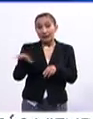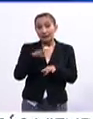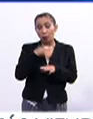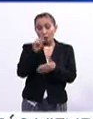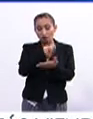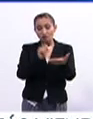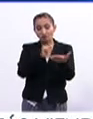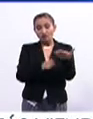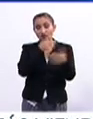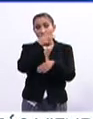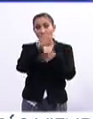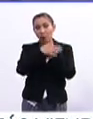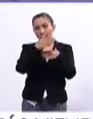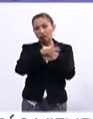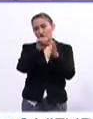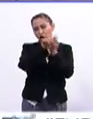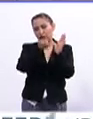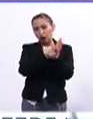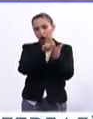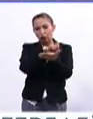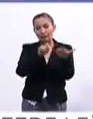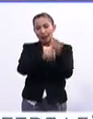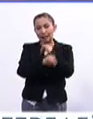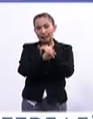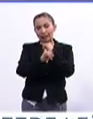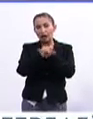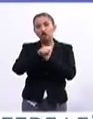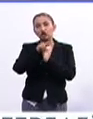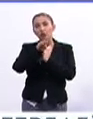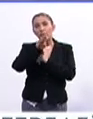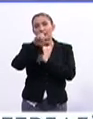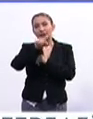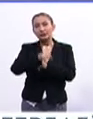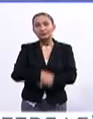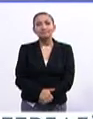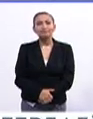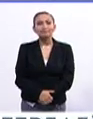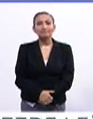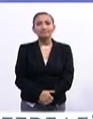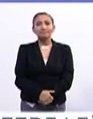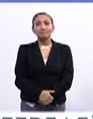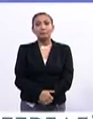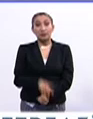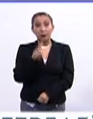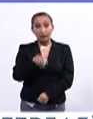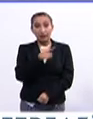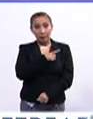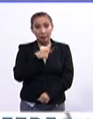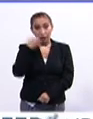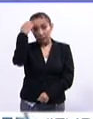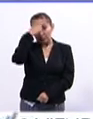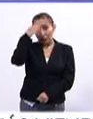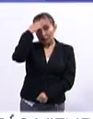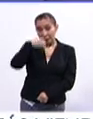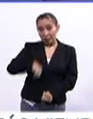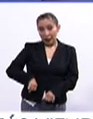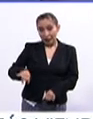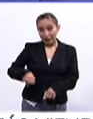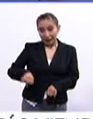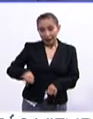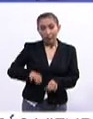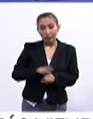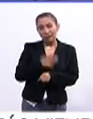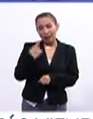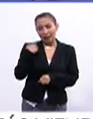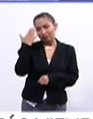llenar la convocatoria en la página del SUBES. Pues sin duda alguna debió ser una experiencia muy interesante